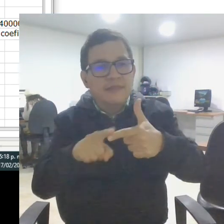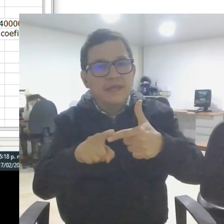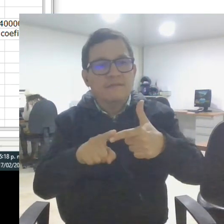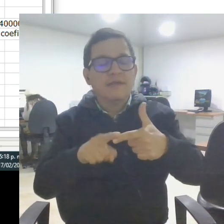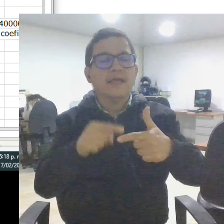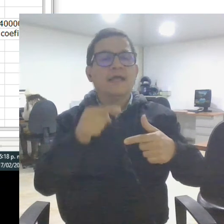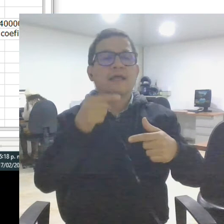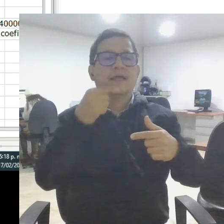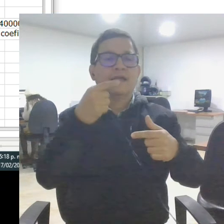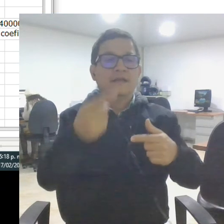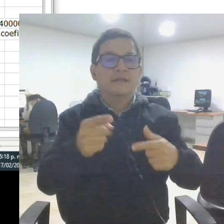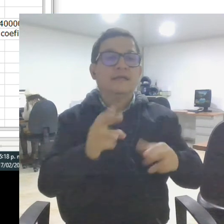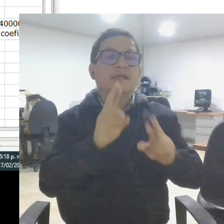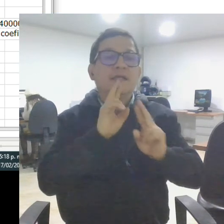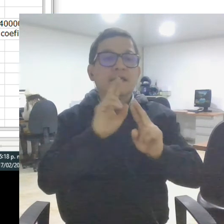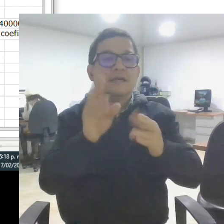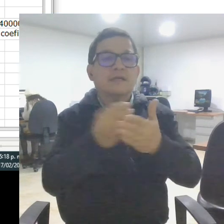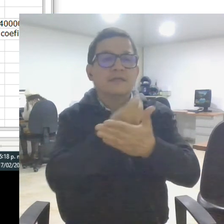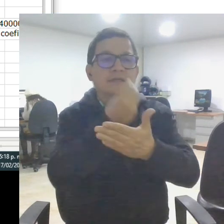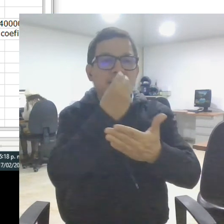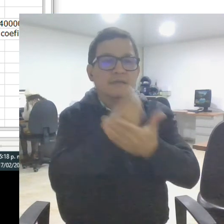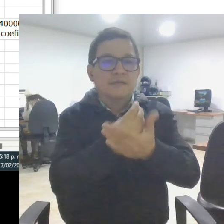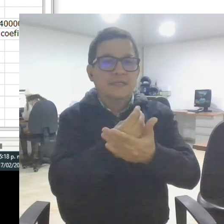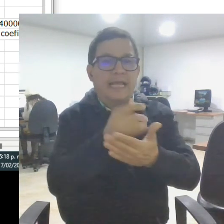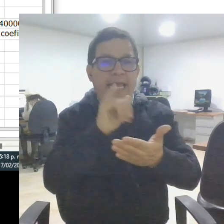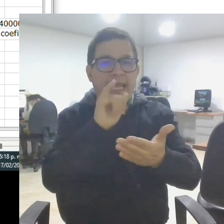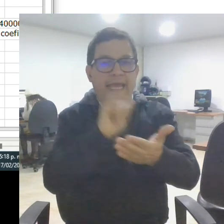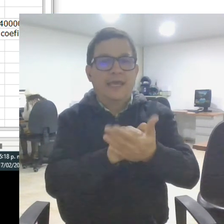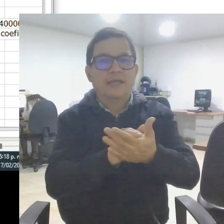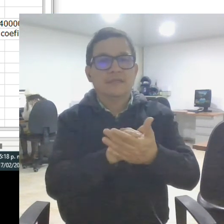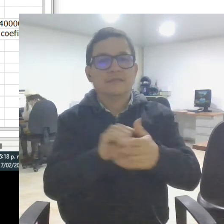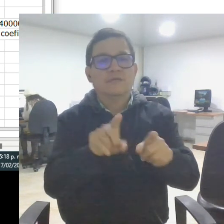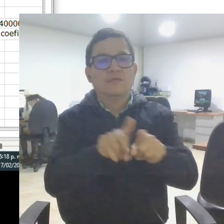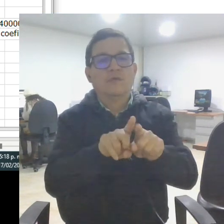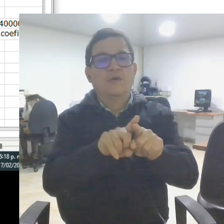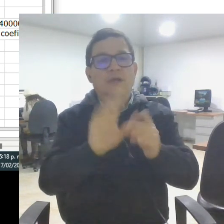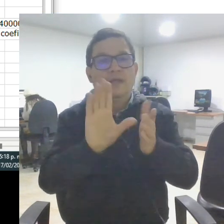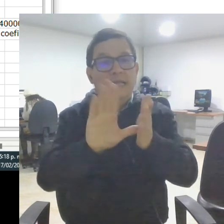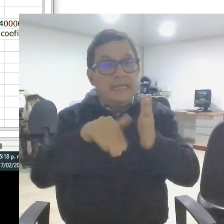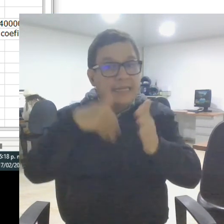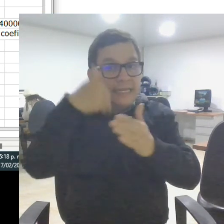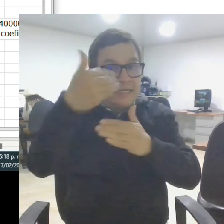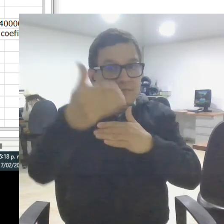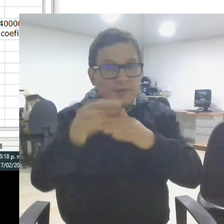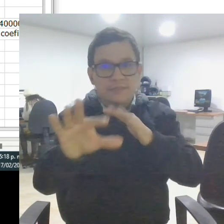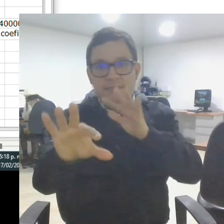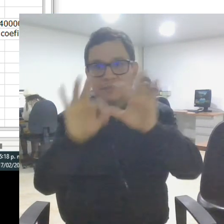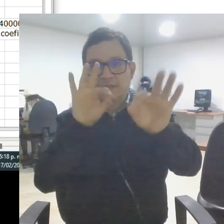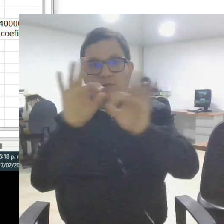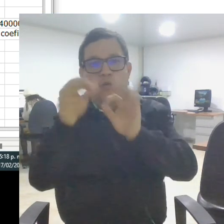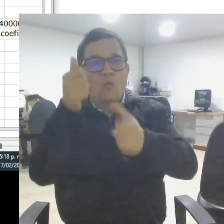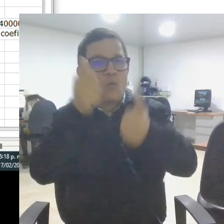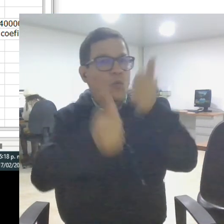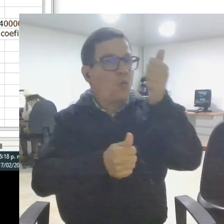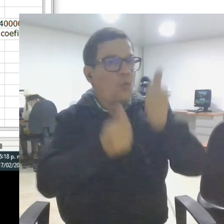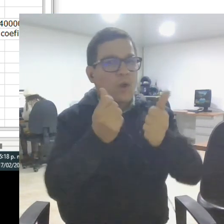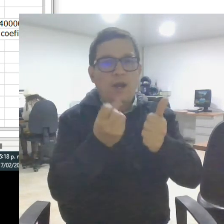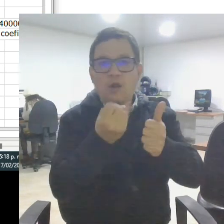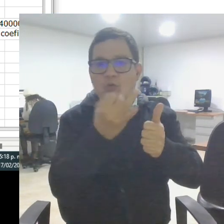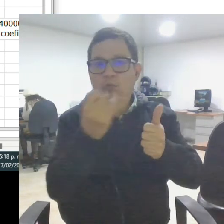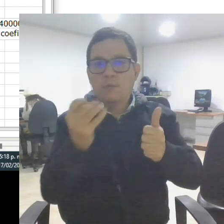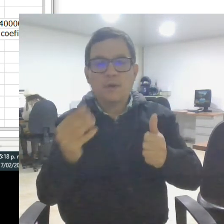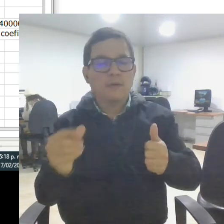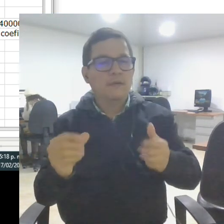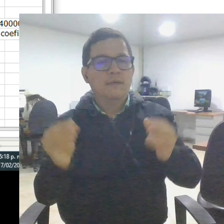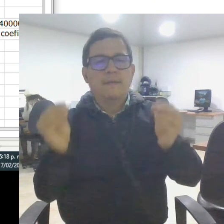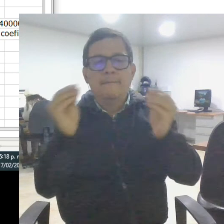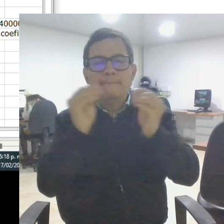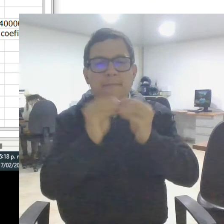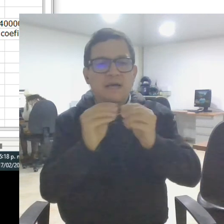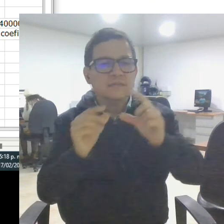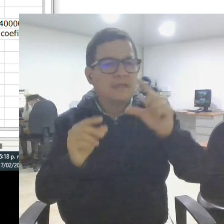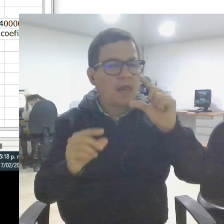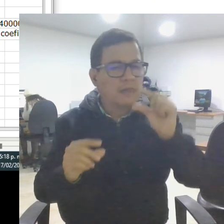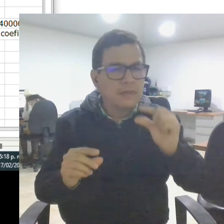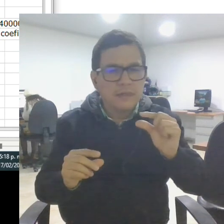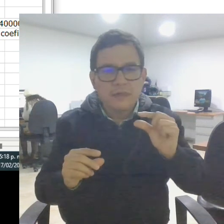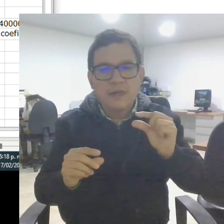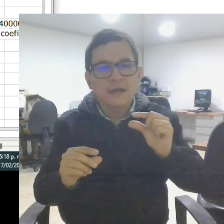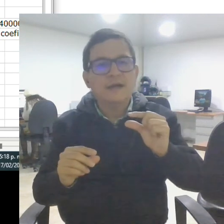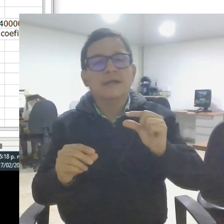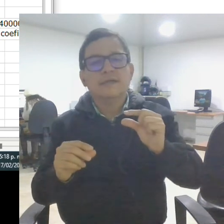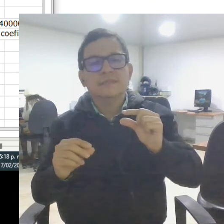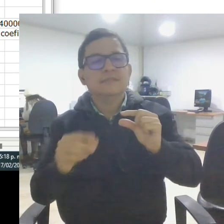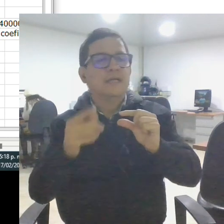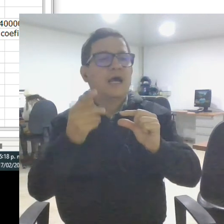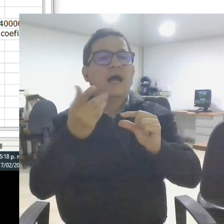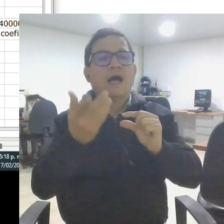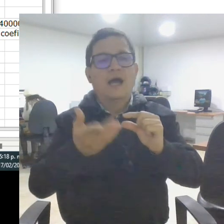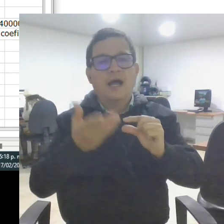del resultado sobre esa columna. Después elegimos cuál es el número más pequeño. Es decir, para identificar